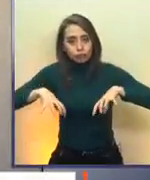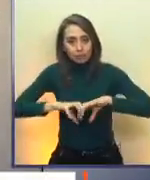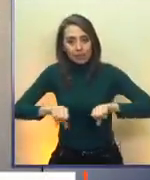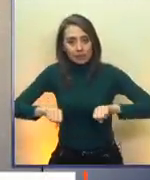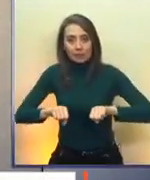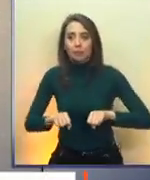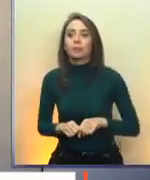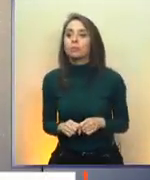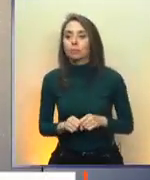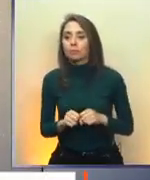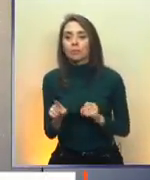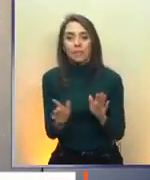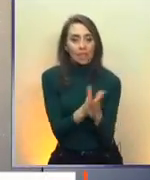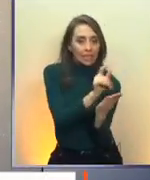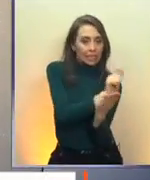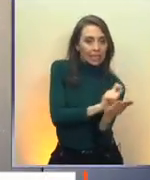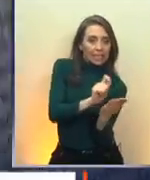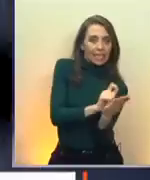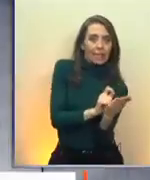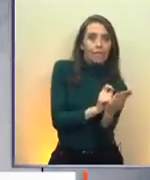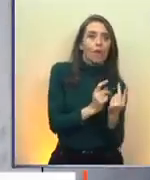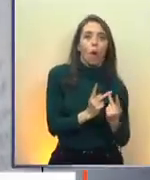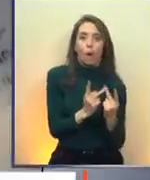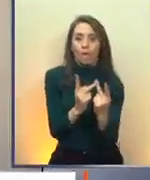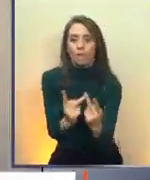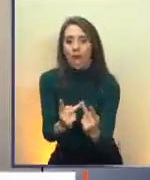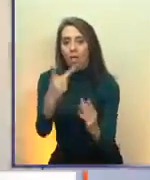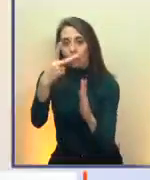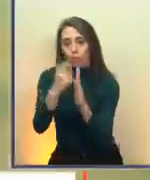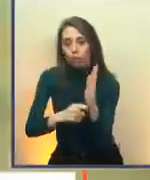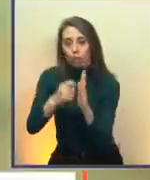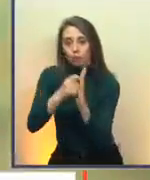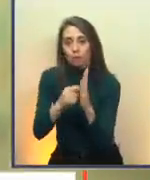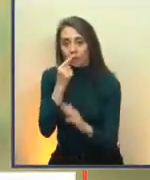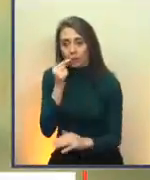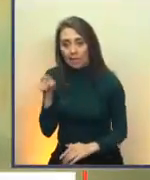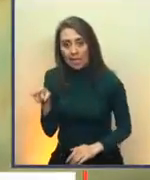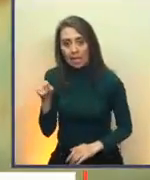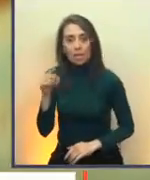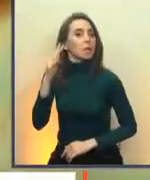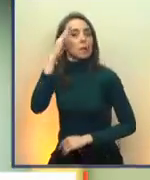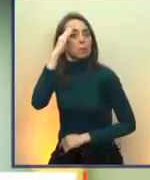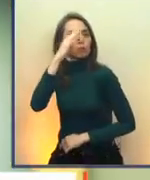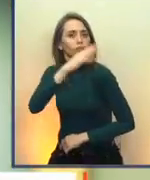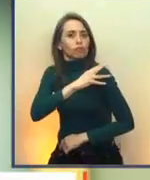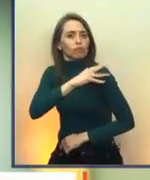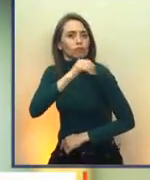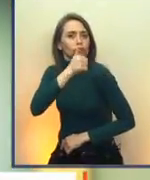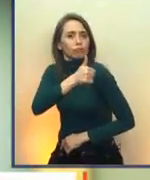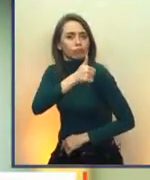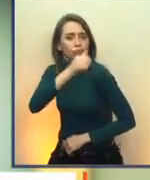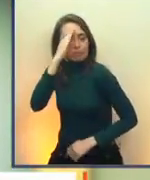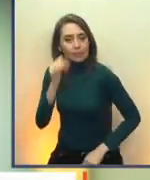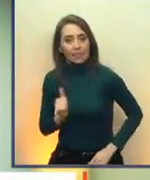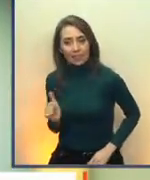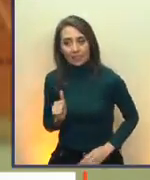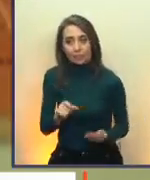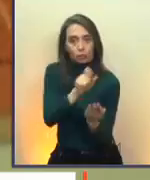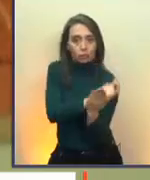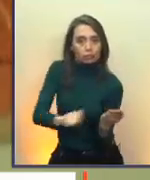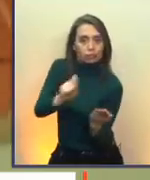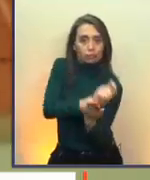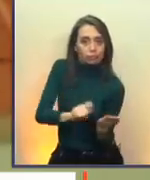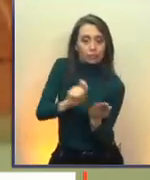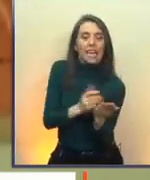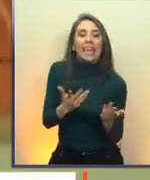Así consta en la bitácora de viaje que durante más de 2 meses el entonces mayor del ejército completó con cada uno de los